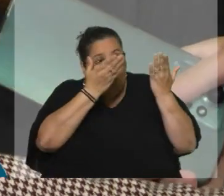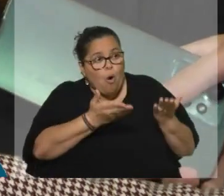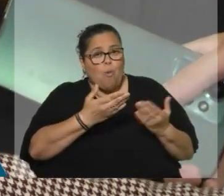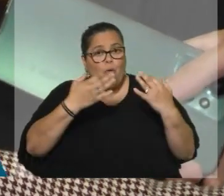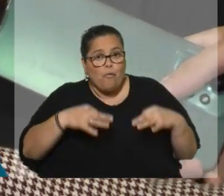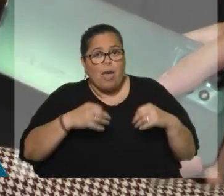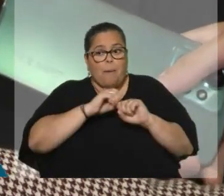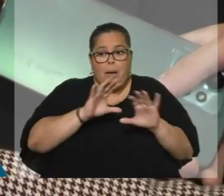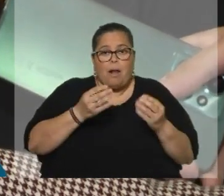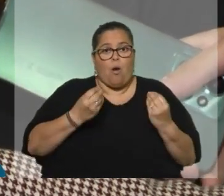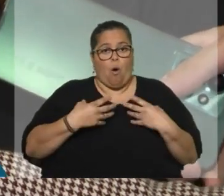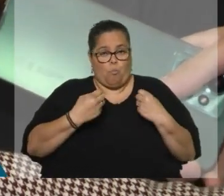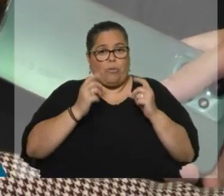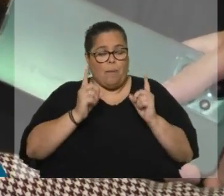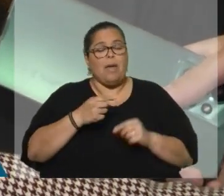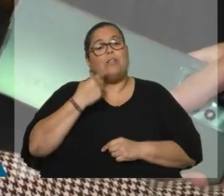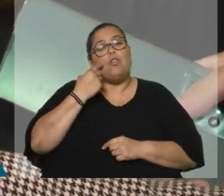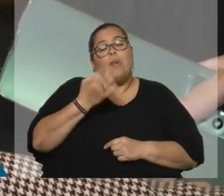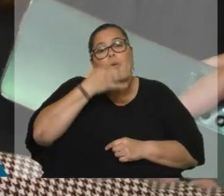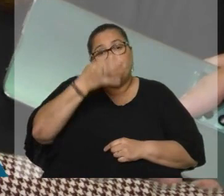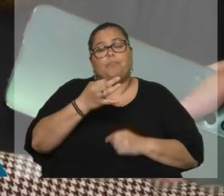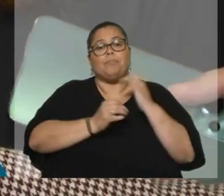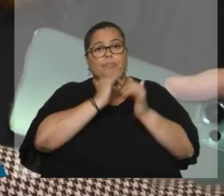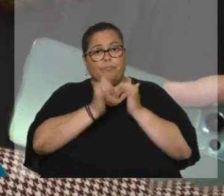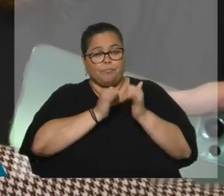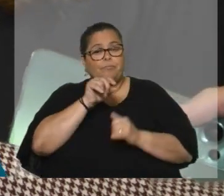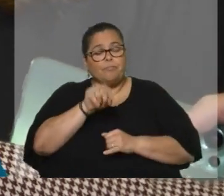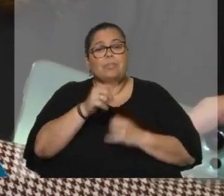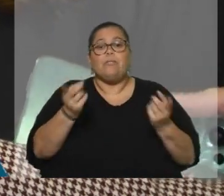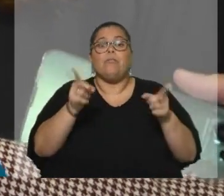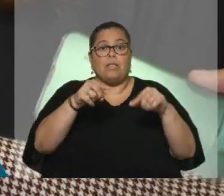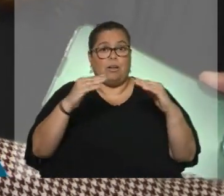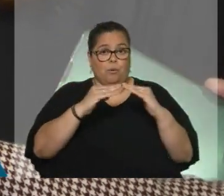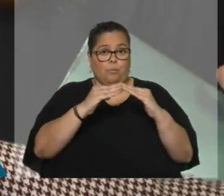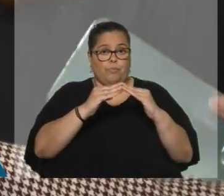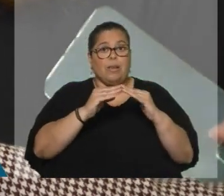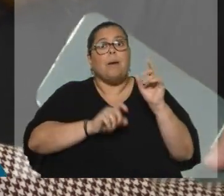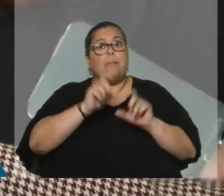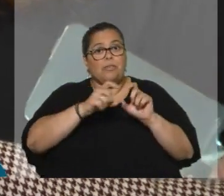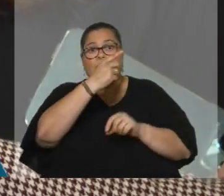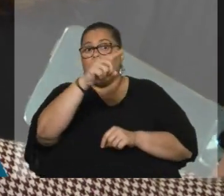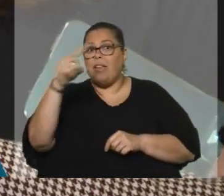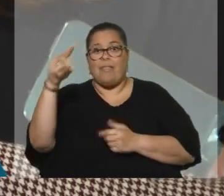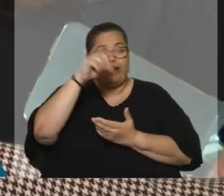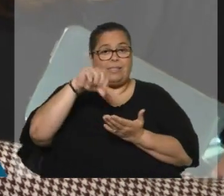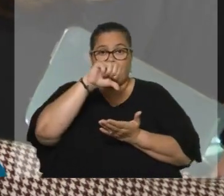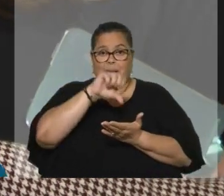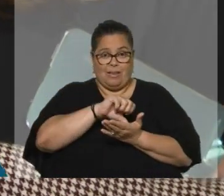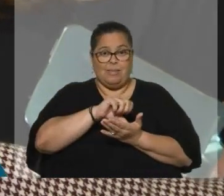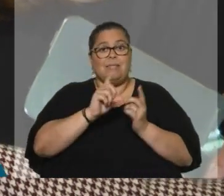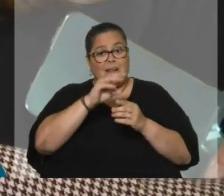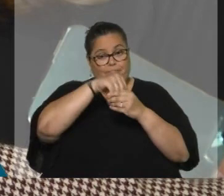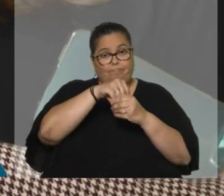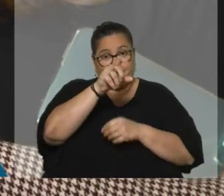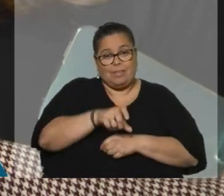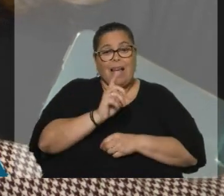in the news but until We will not see Our people back home The People of many countries that have been kidnapped to gaza of many